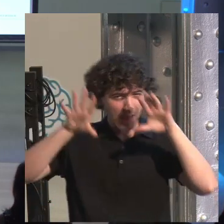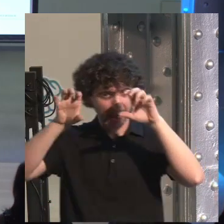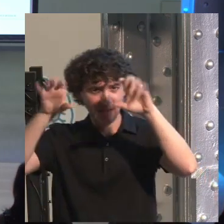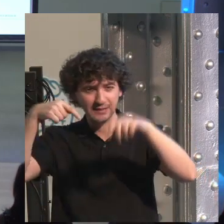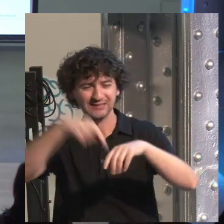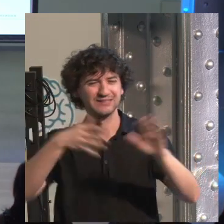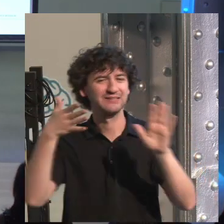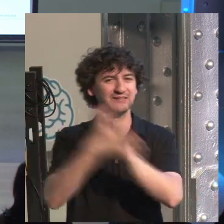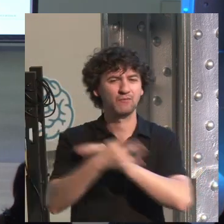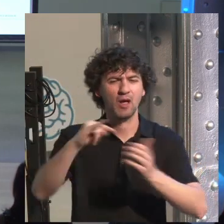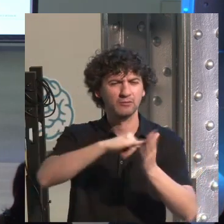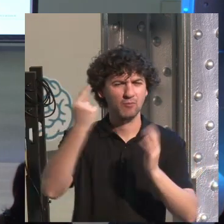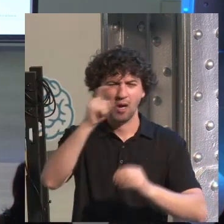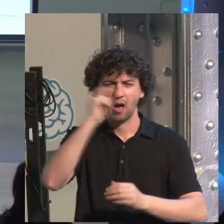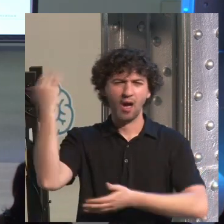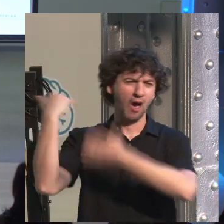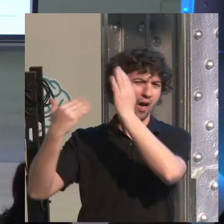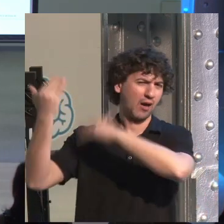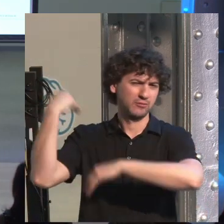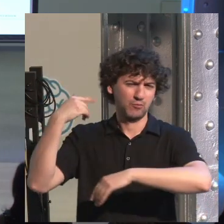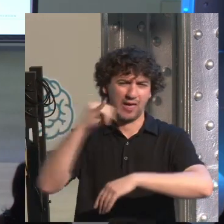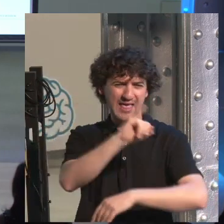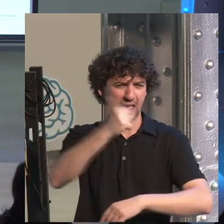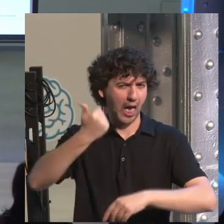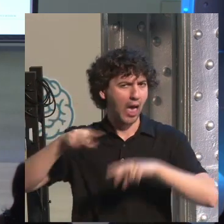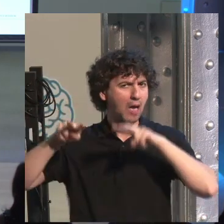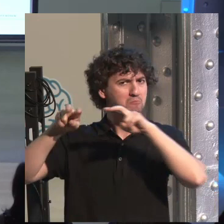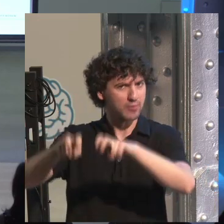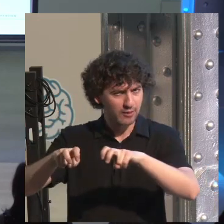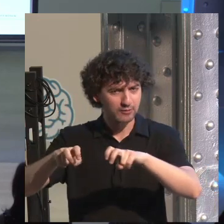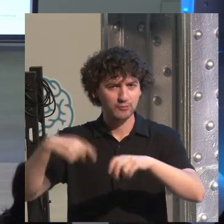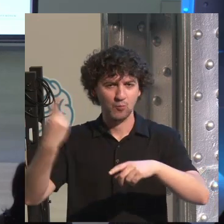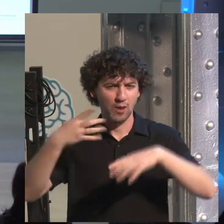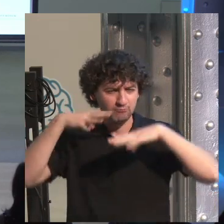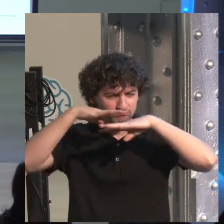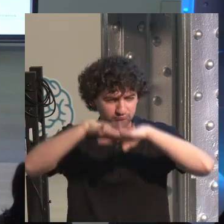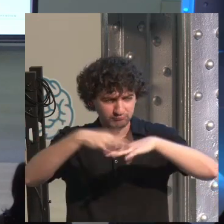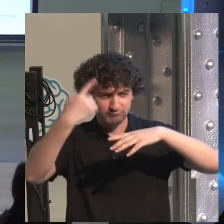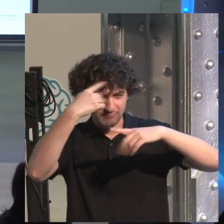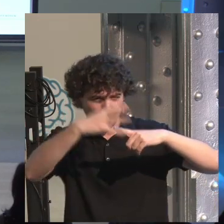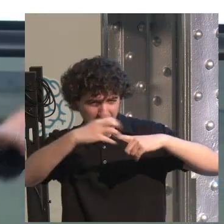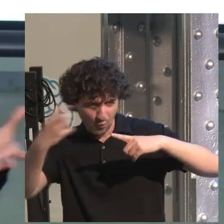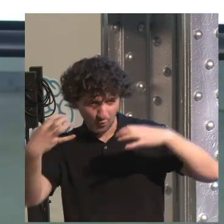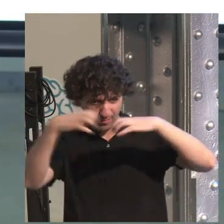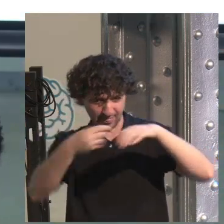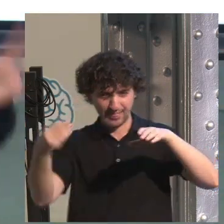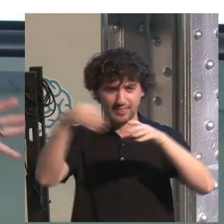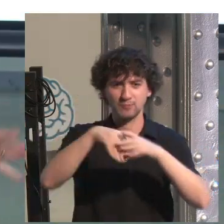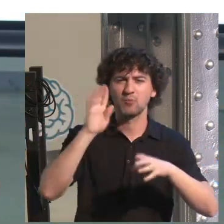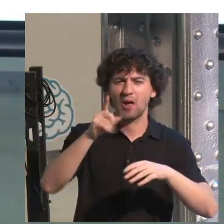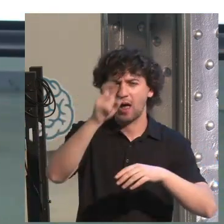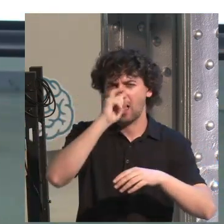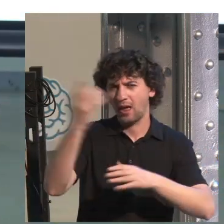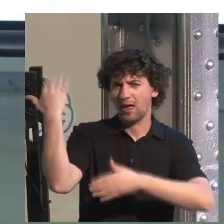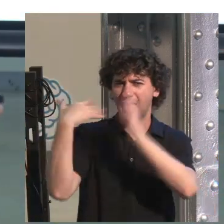evolución de unas técnicas muy antiguas del principio de la inteligencia artificial, que son redes neuronales, pero que hace 10 años era